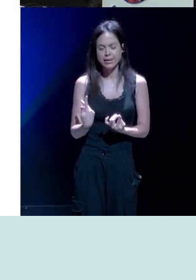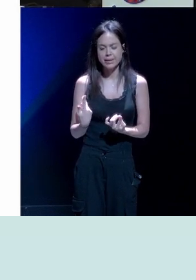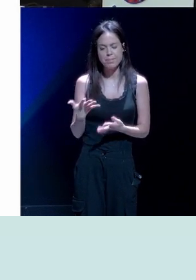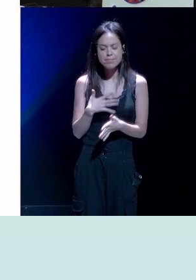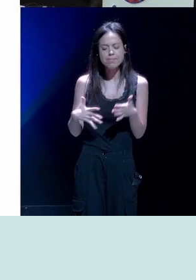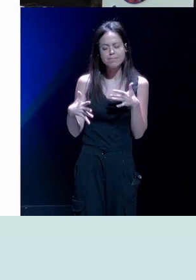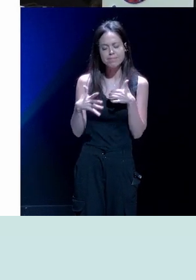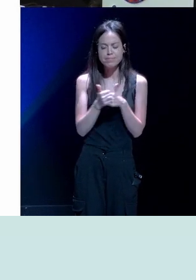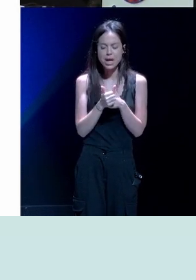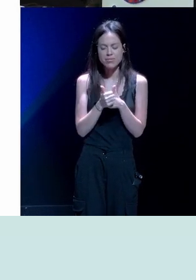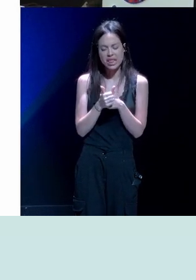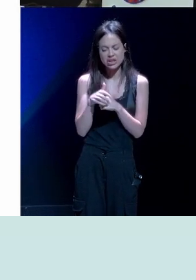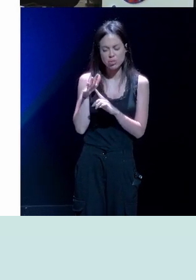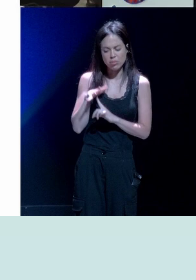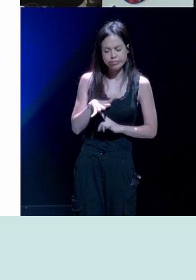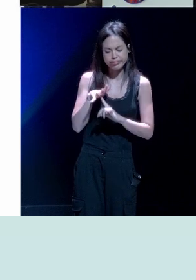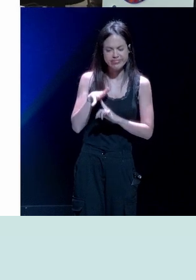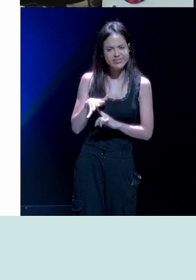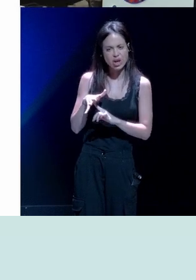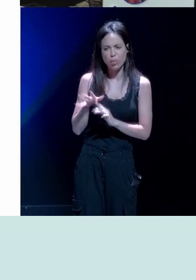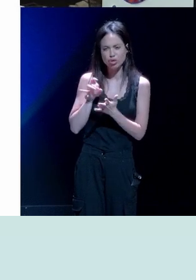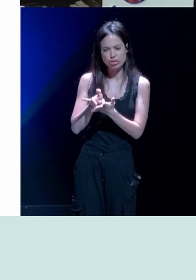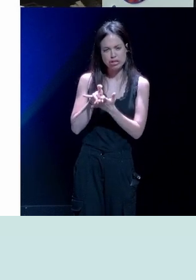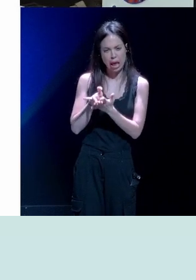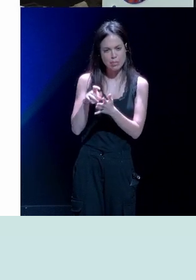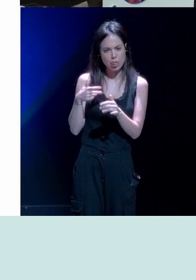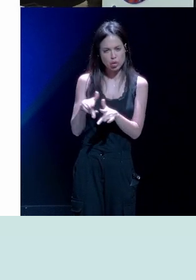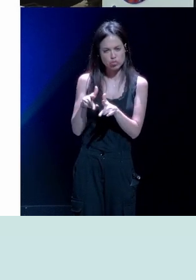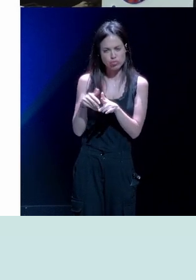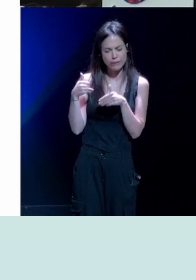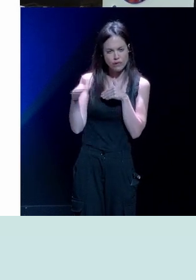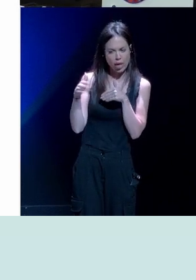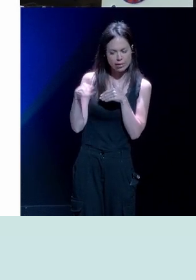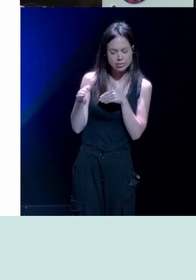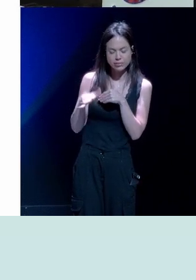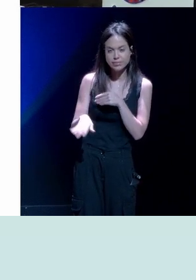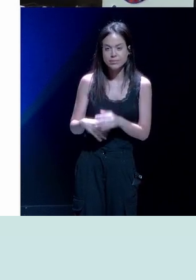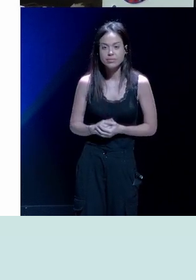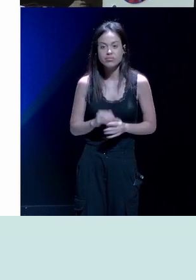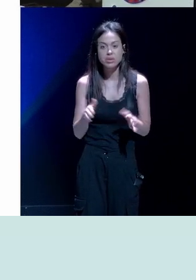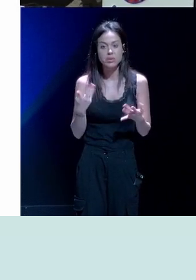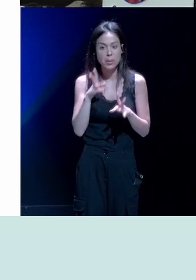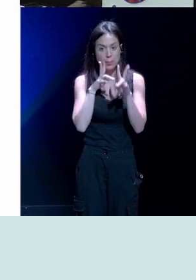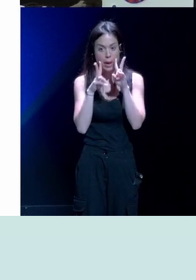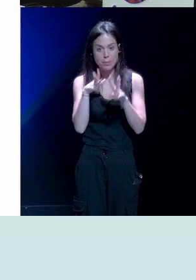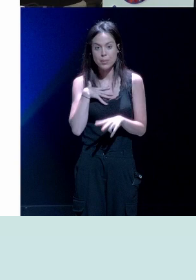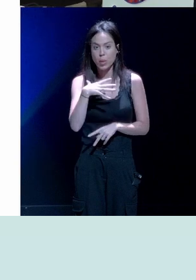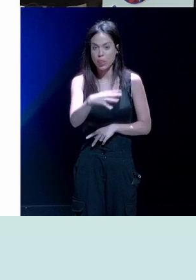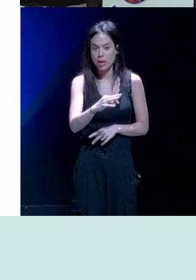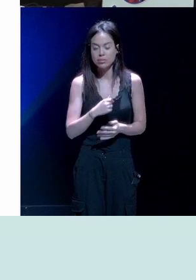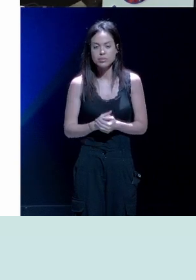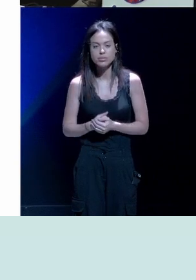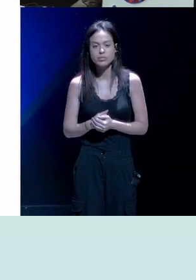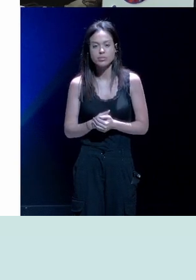del servicio. Entonces, hay aquí un proceso que nos permite ver que se puede pasar sucesivamente